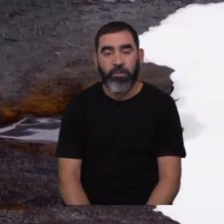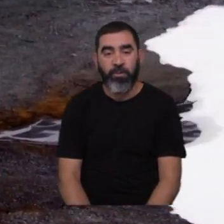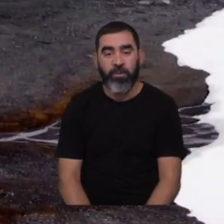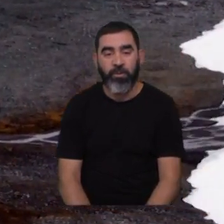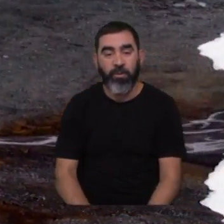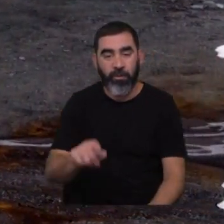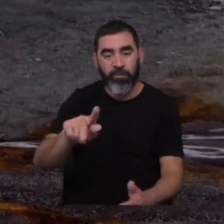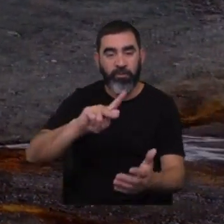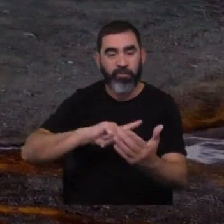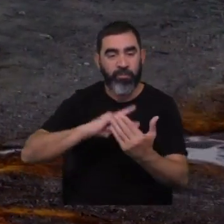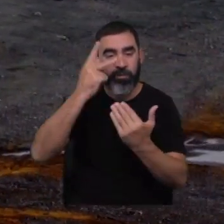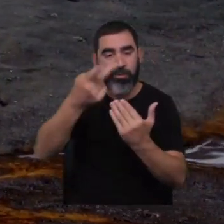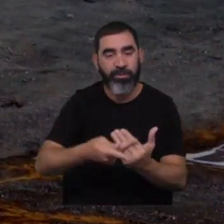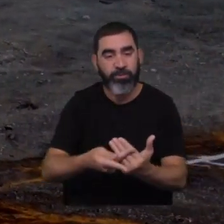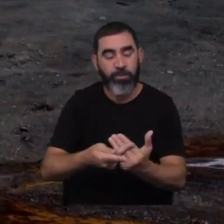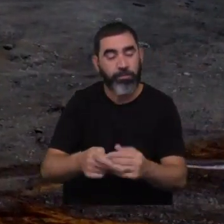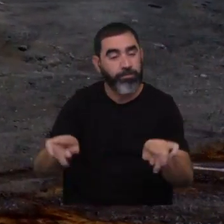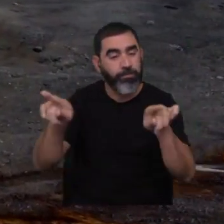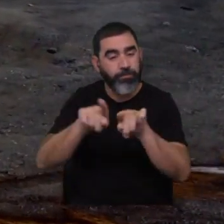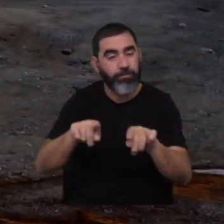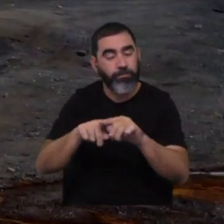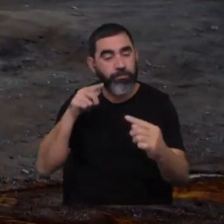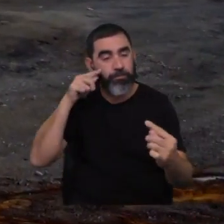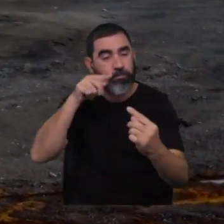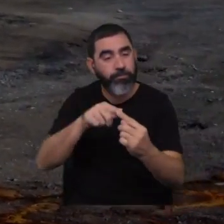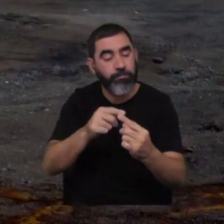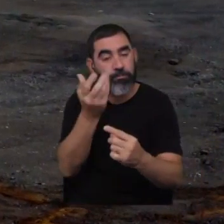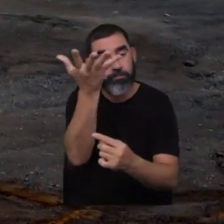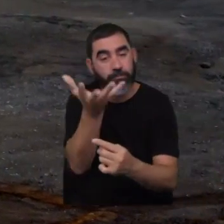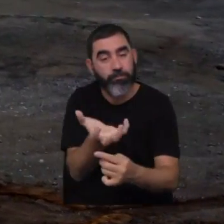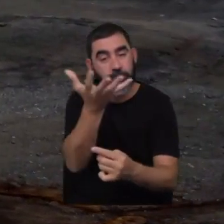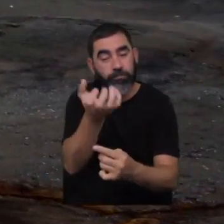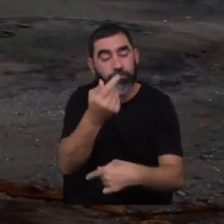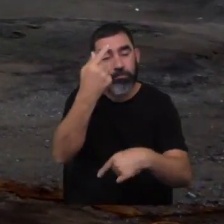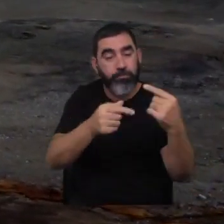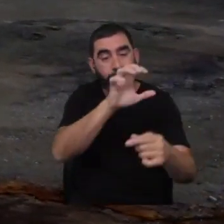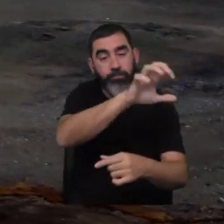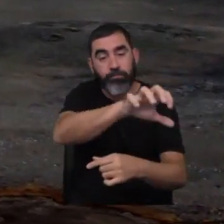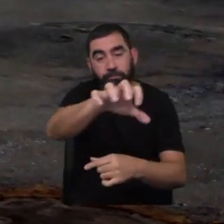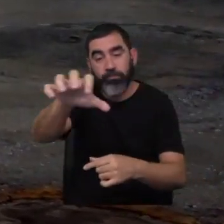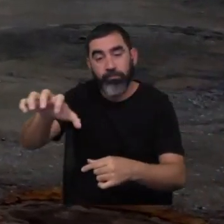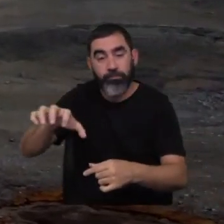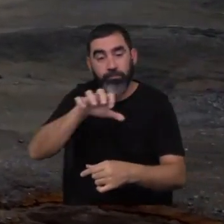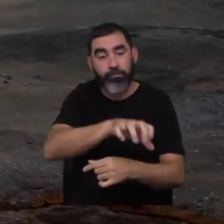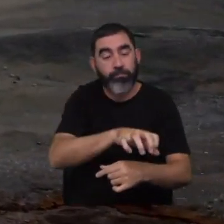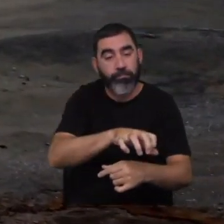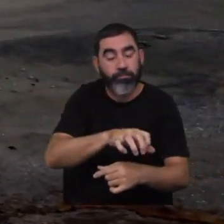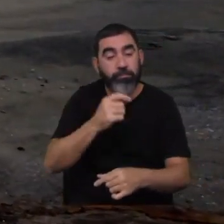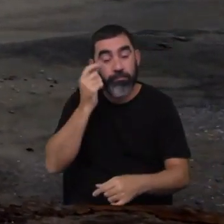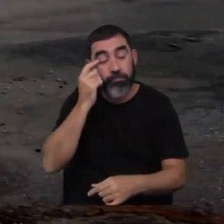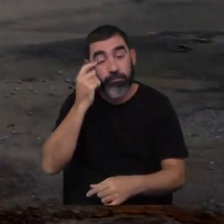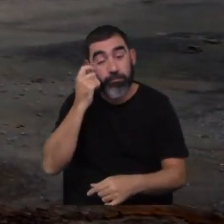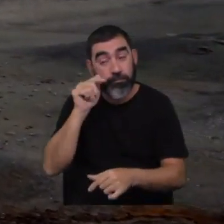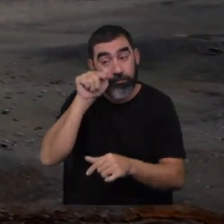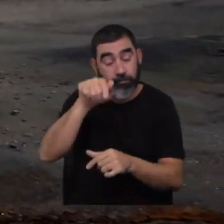En ese proyecto tenemos este mismo enfoque de poner grabadores en diversas partes de la península Fildes, que es